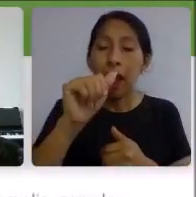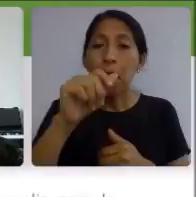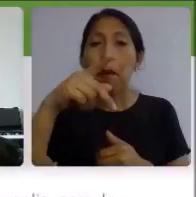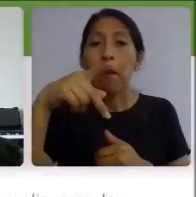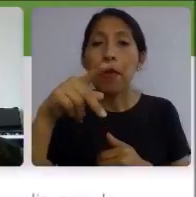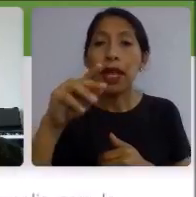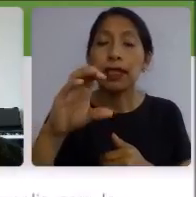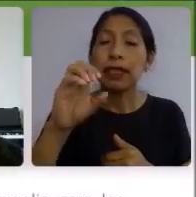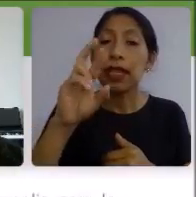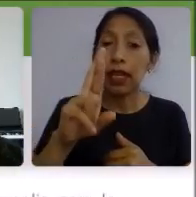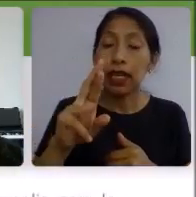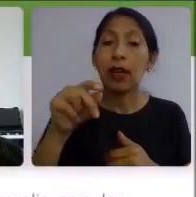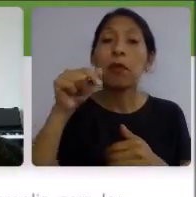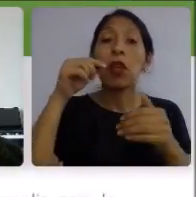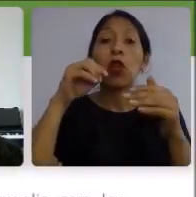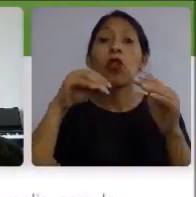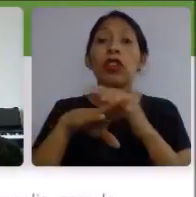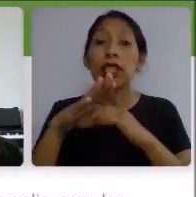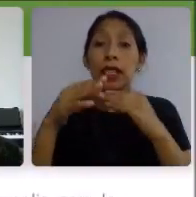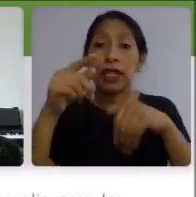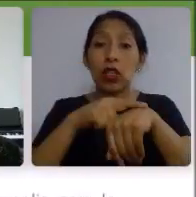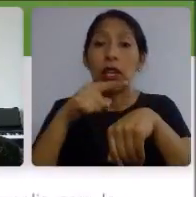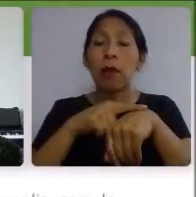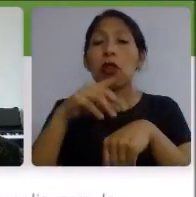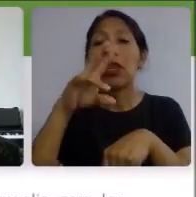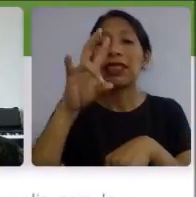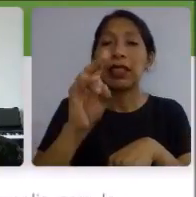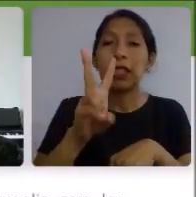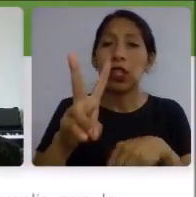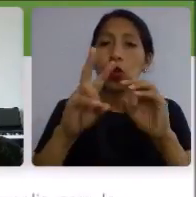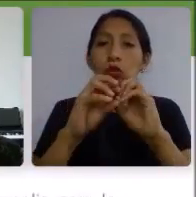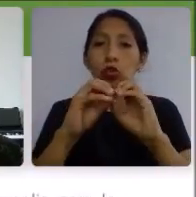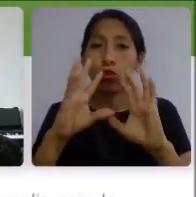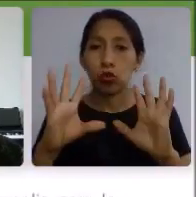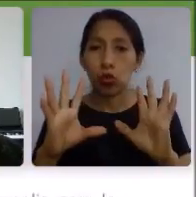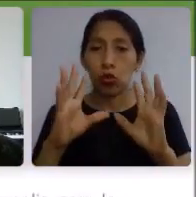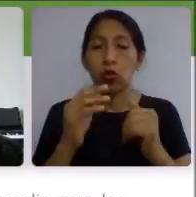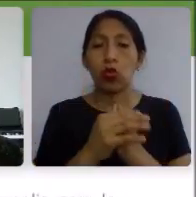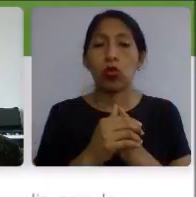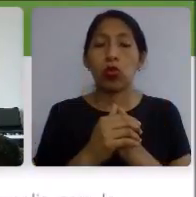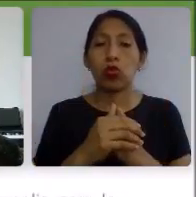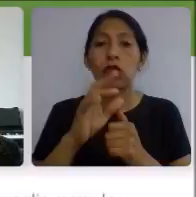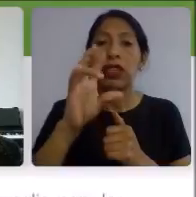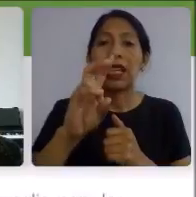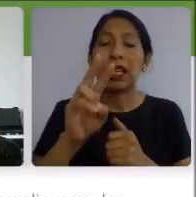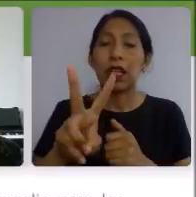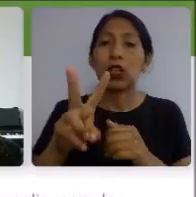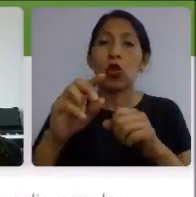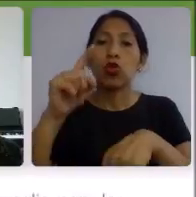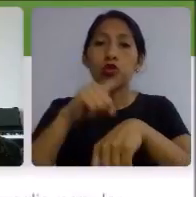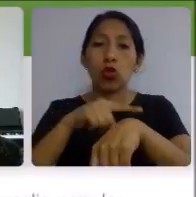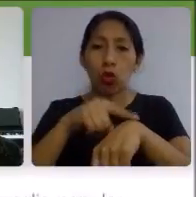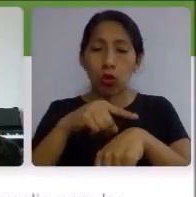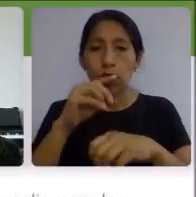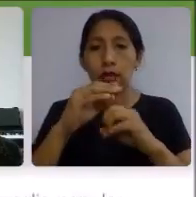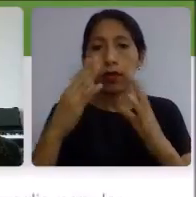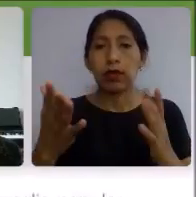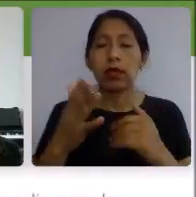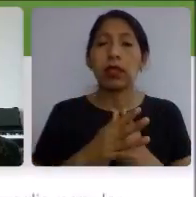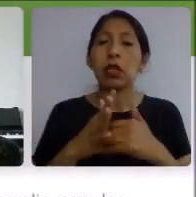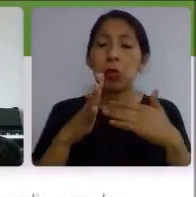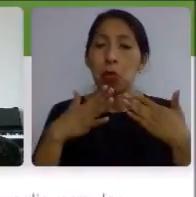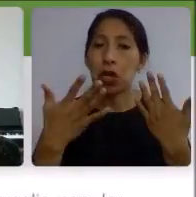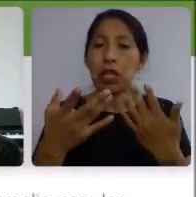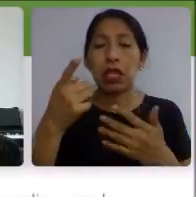dentro de las 72 horas anteriores. Es decir, las restricciones todavía se están tomando muy en cuenta para este